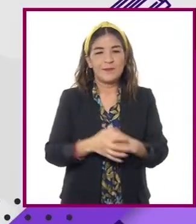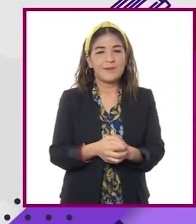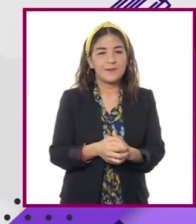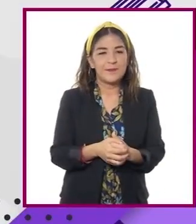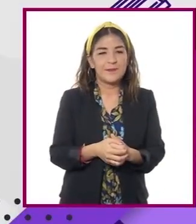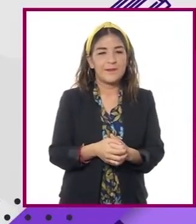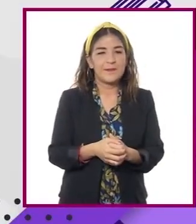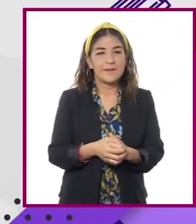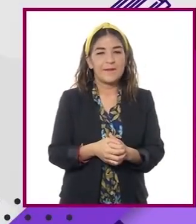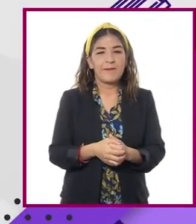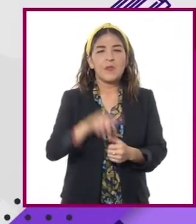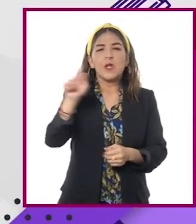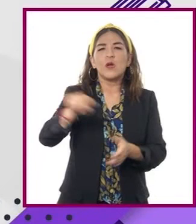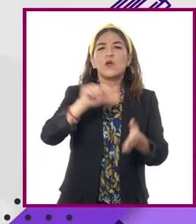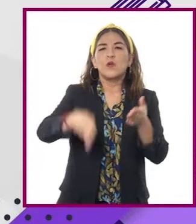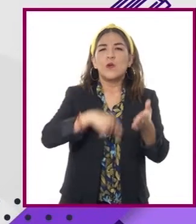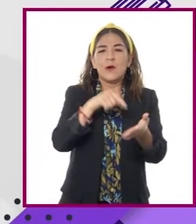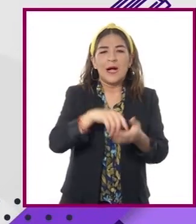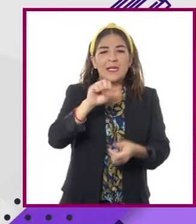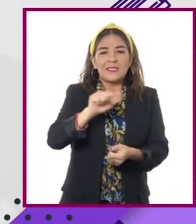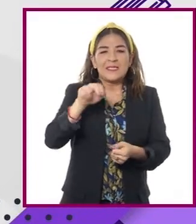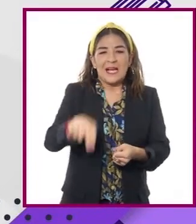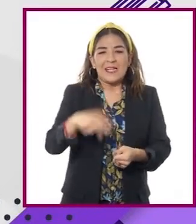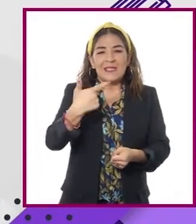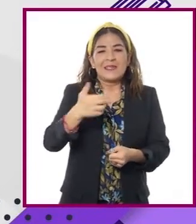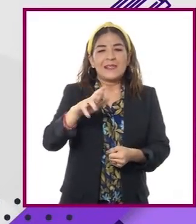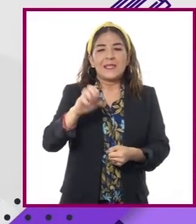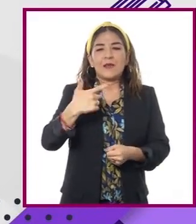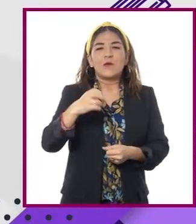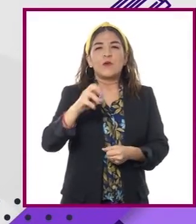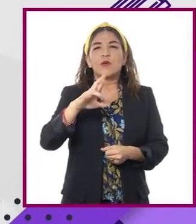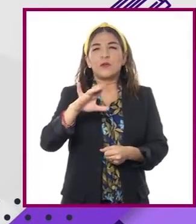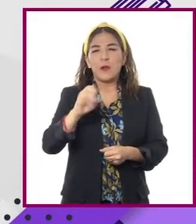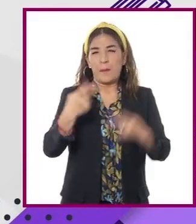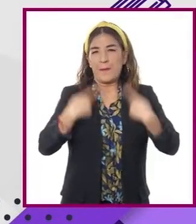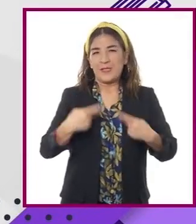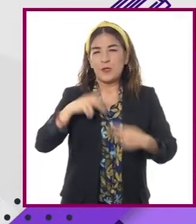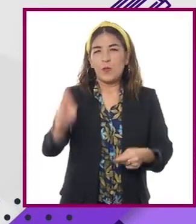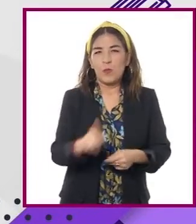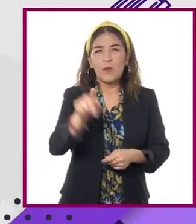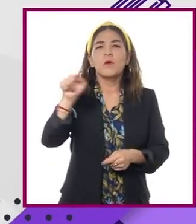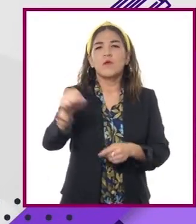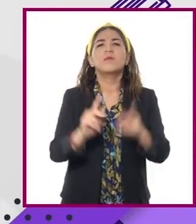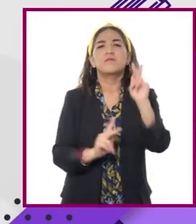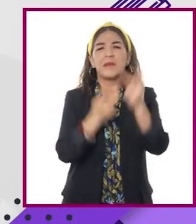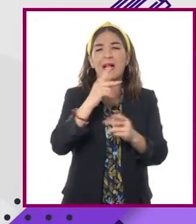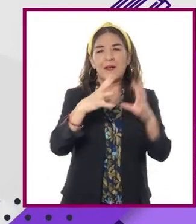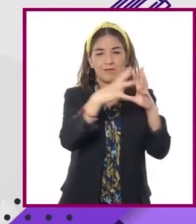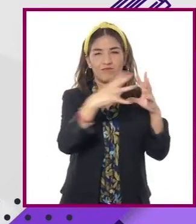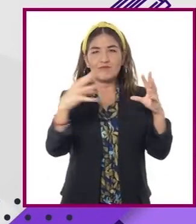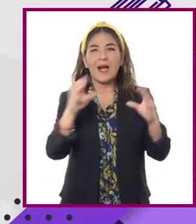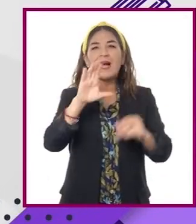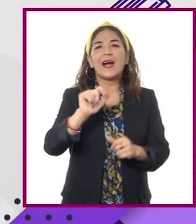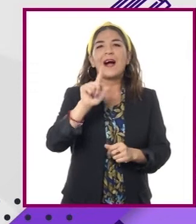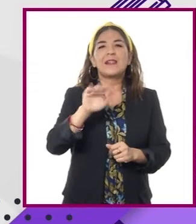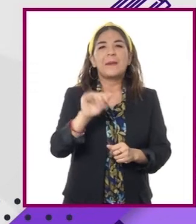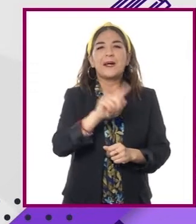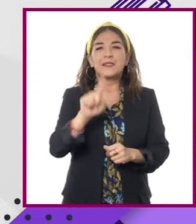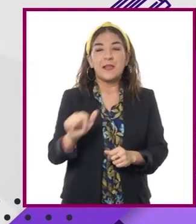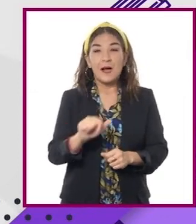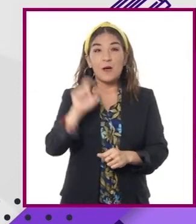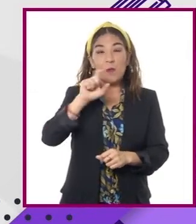Los pobladores de San Gregorio se dedican, en su mayoría, al cultivo de calabaza. Al enterarse que el